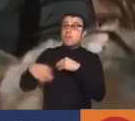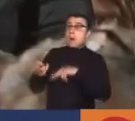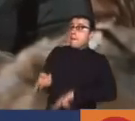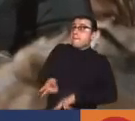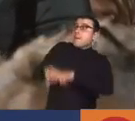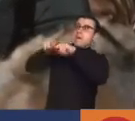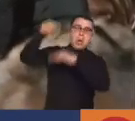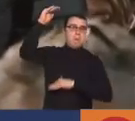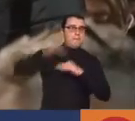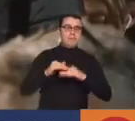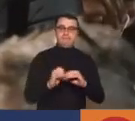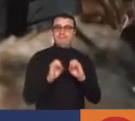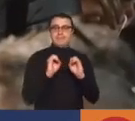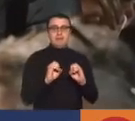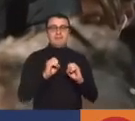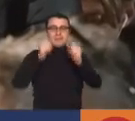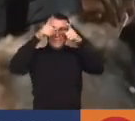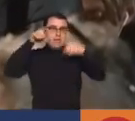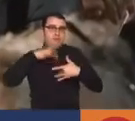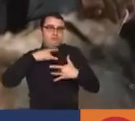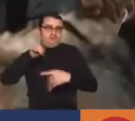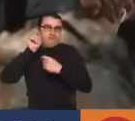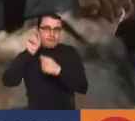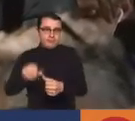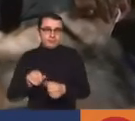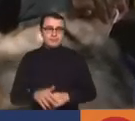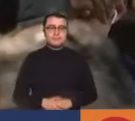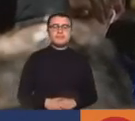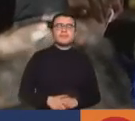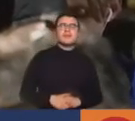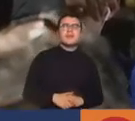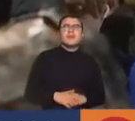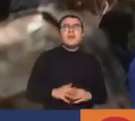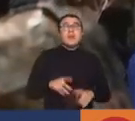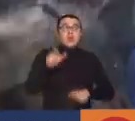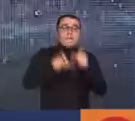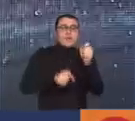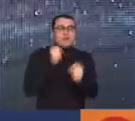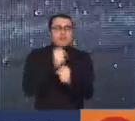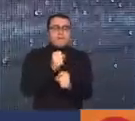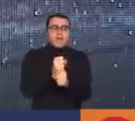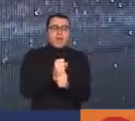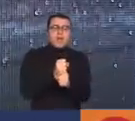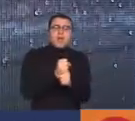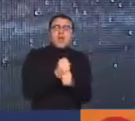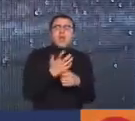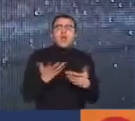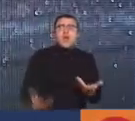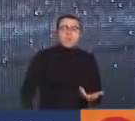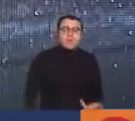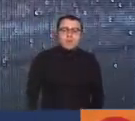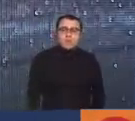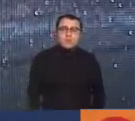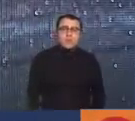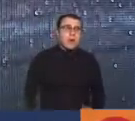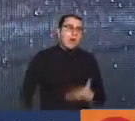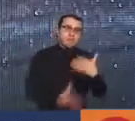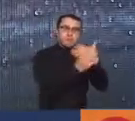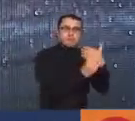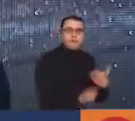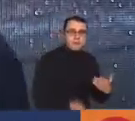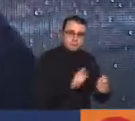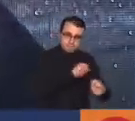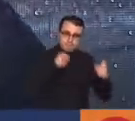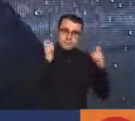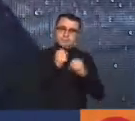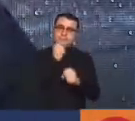pobreza, pues trabajando. Esa fórmula no me la inventé yo, eso desde hace... Si se